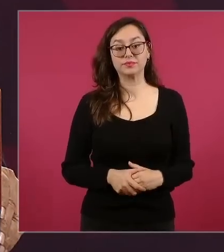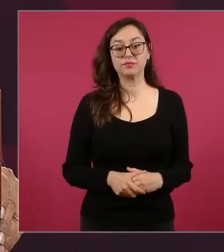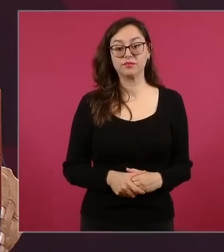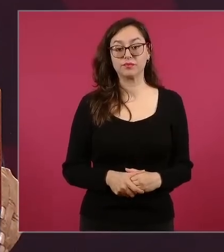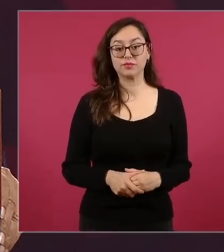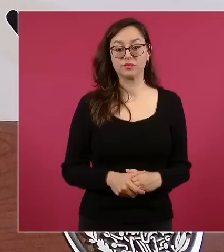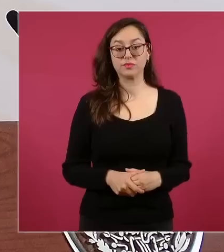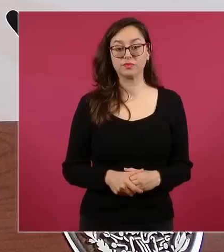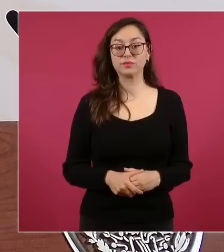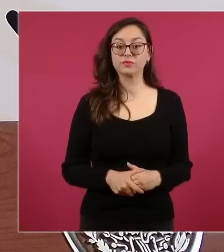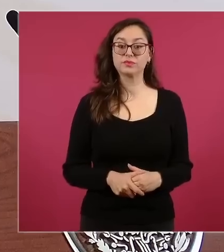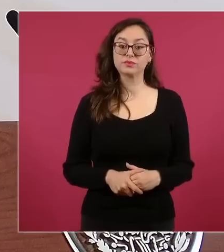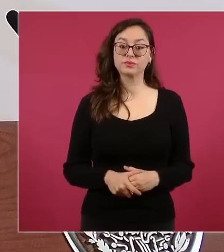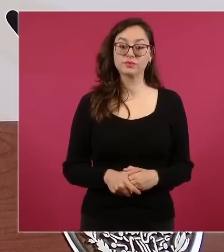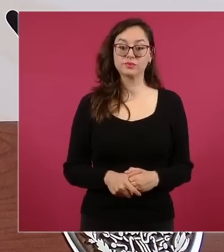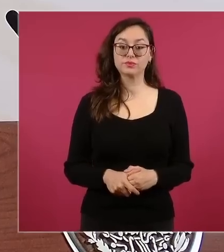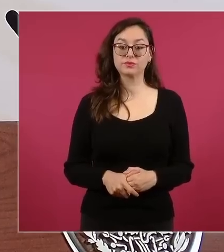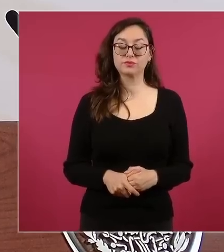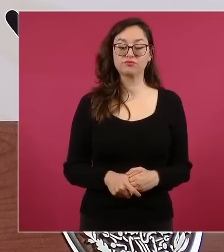he dicho que